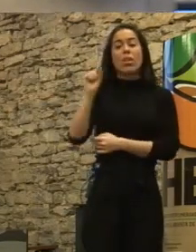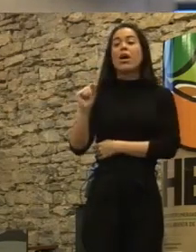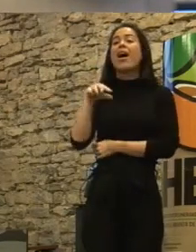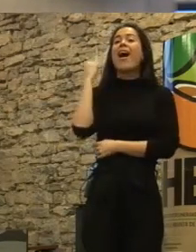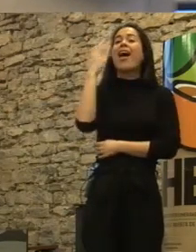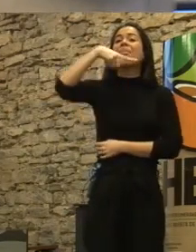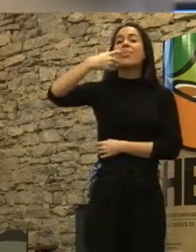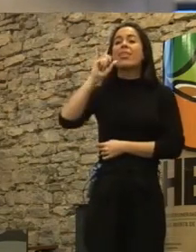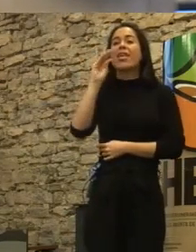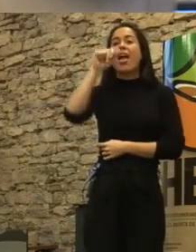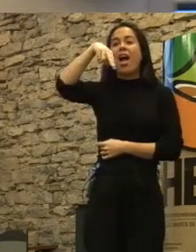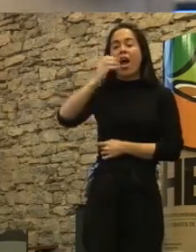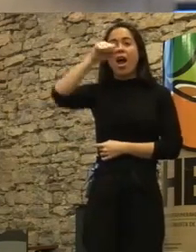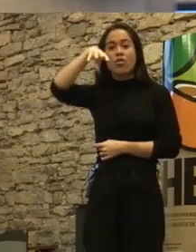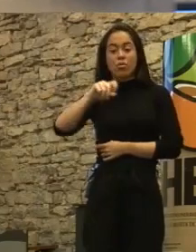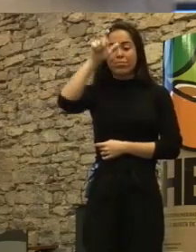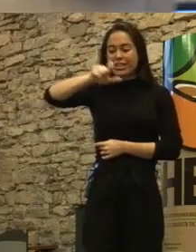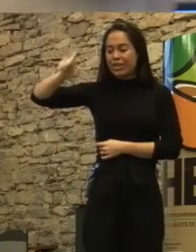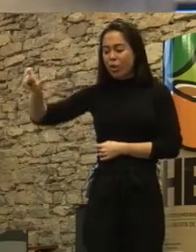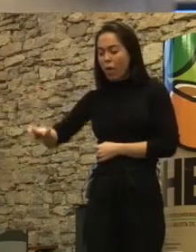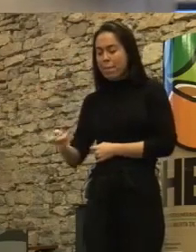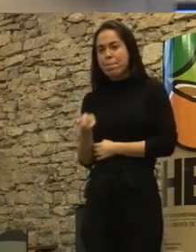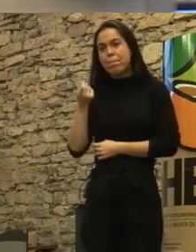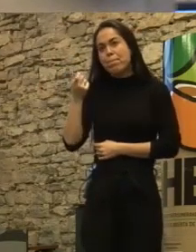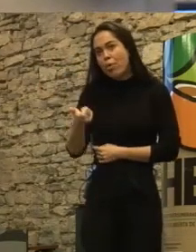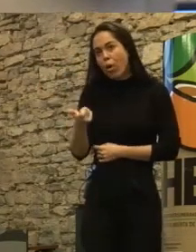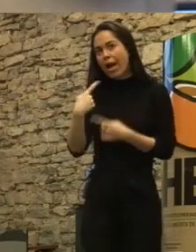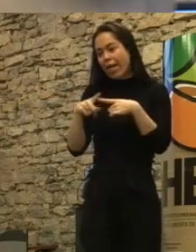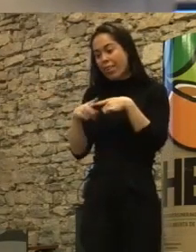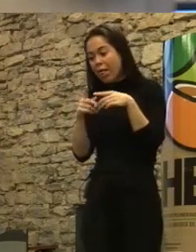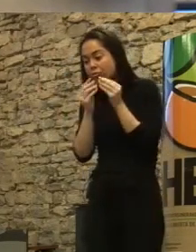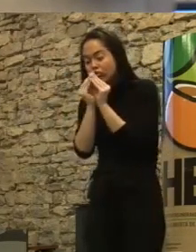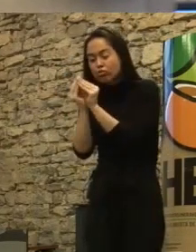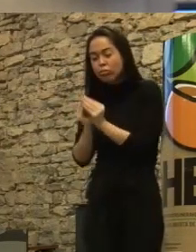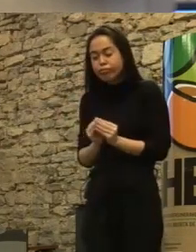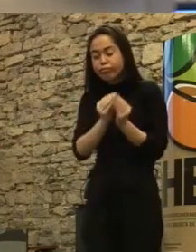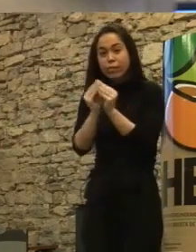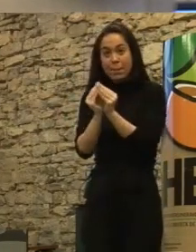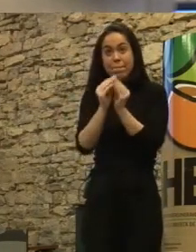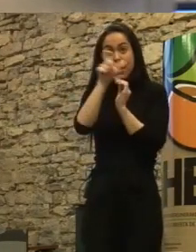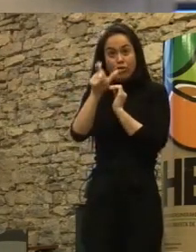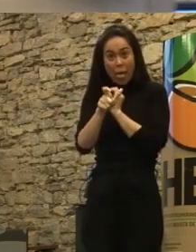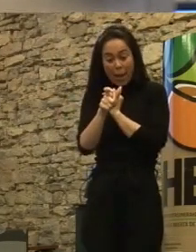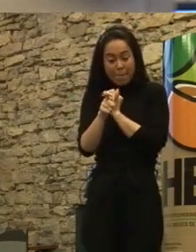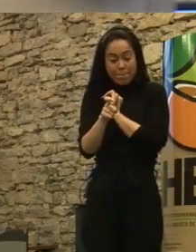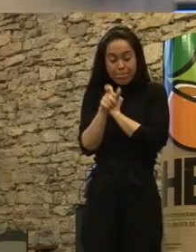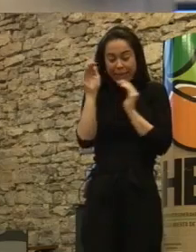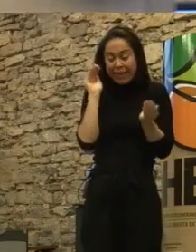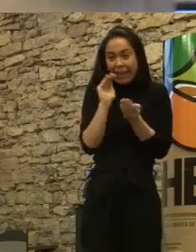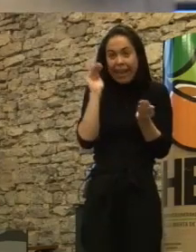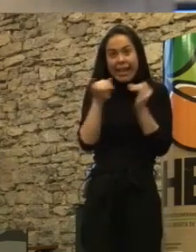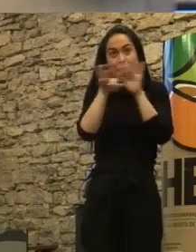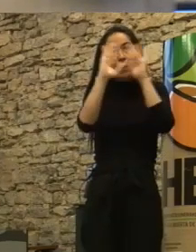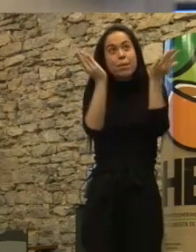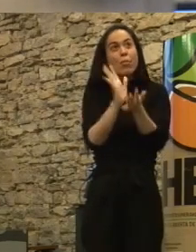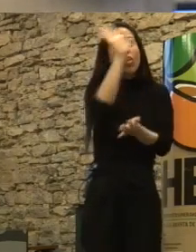txiki askotan, gauza txikiak eginez, mundua alda dezake». Es decir, mucha gente pequeña en muchos lugares pequeños del mundo haciendo